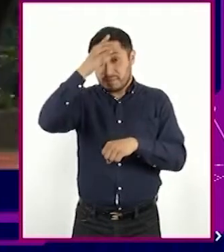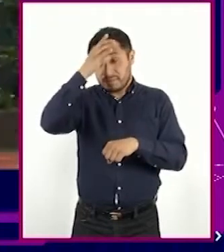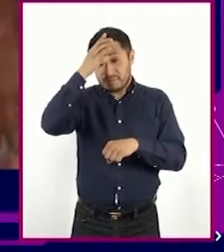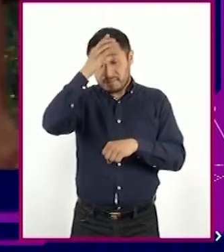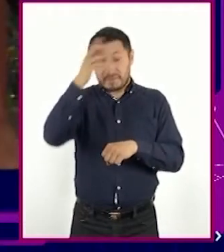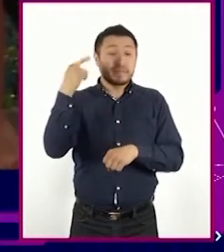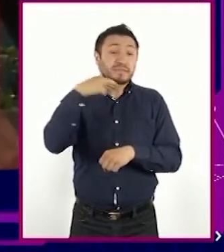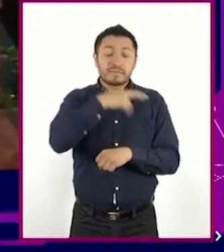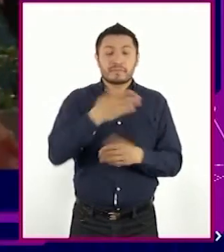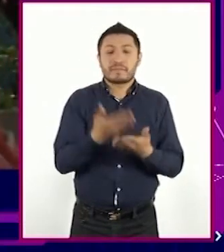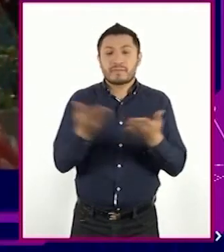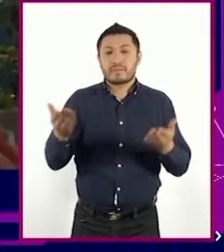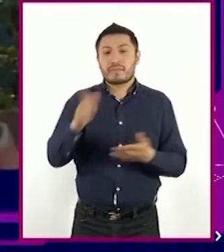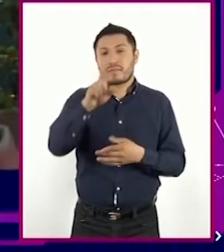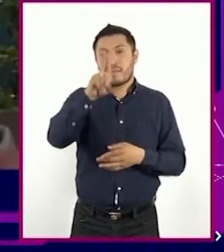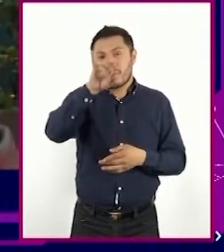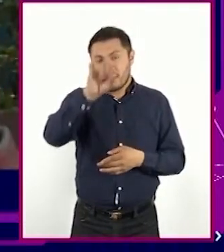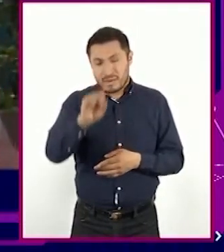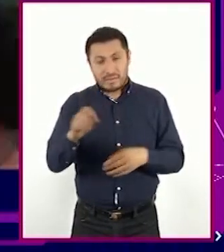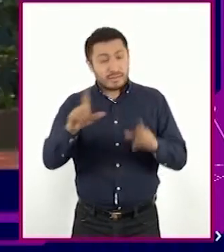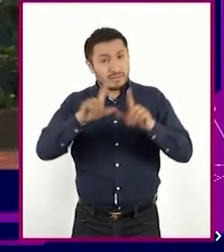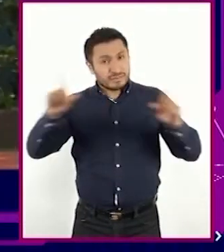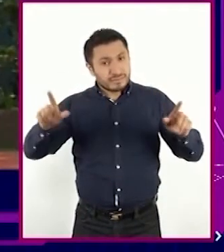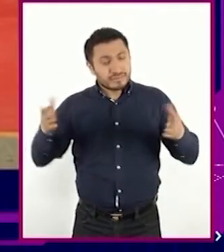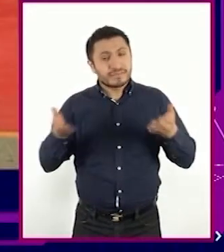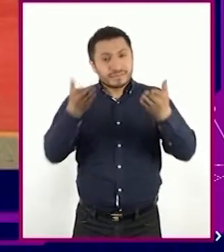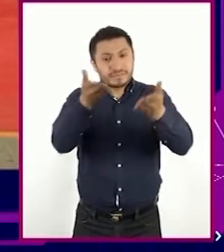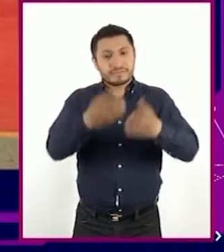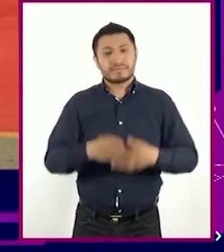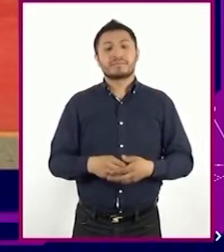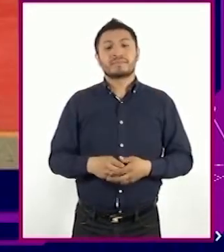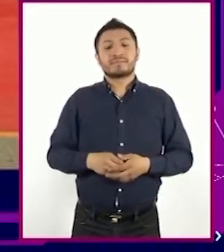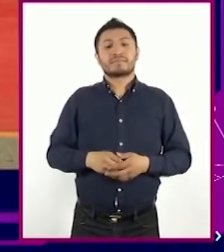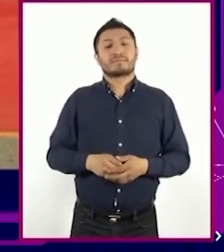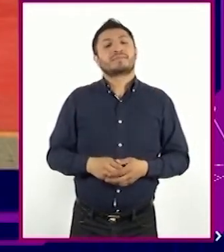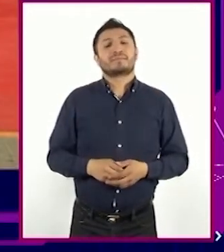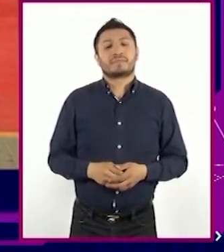Ahora se prepara Luis. ¿Listo? ¡Fuera!